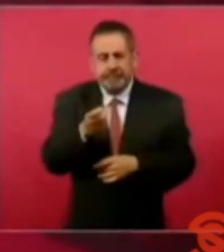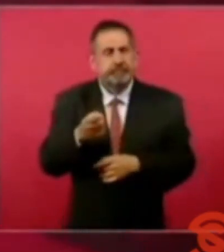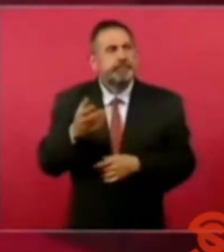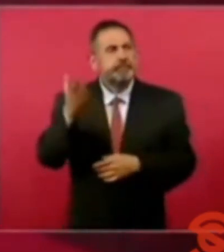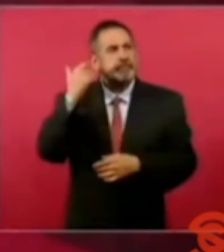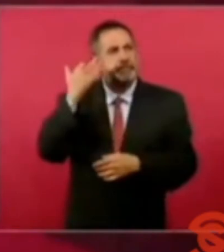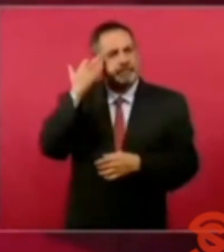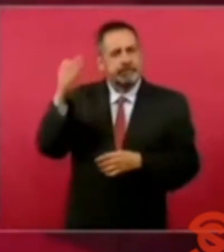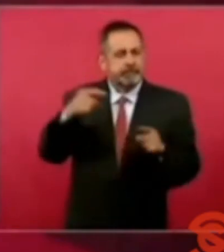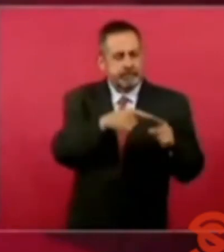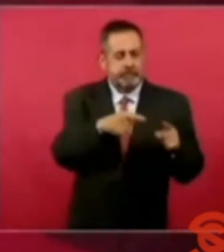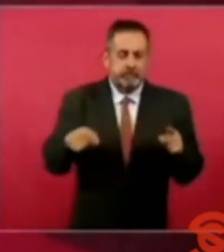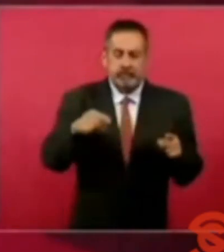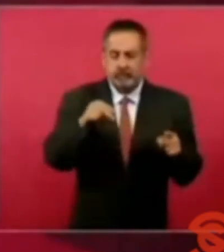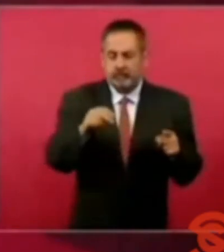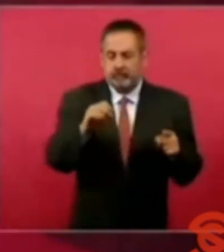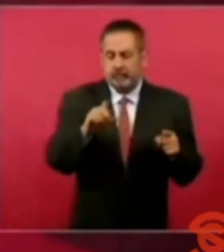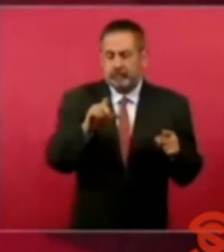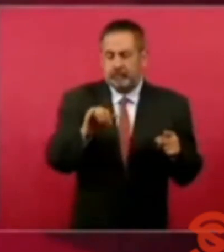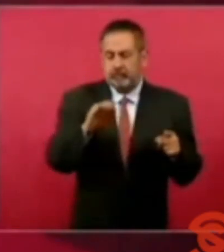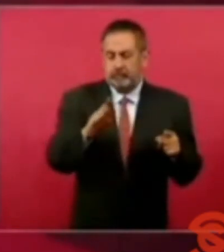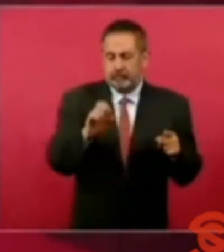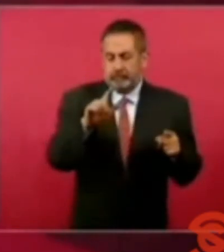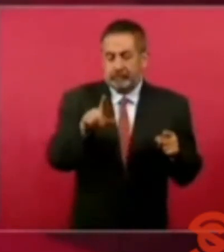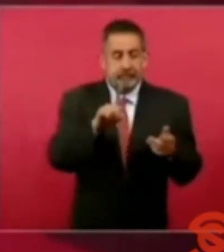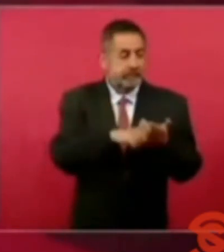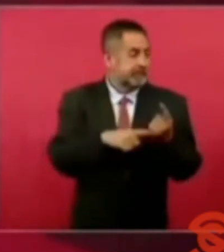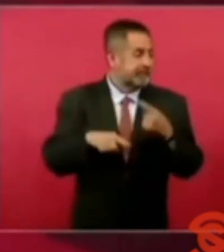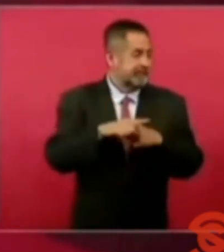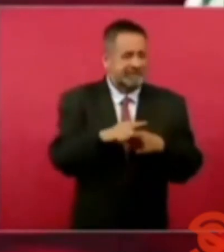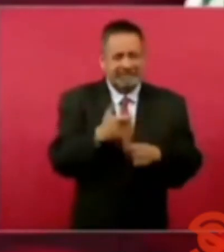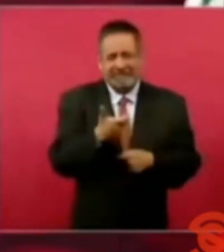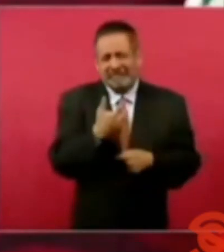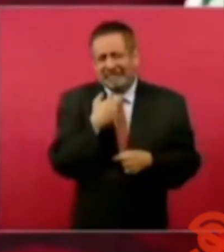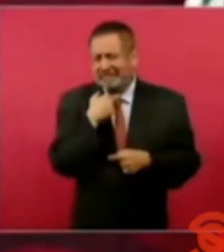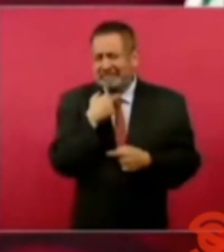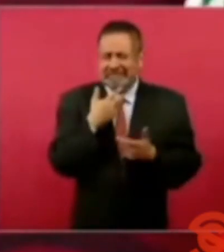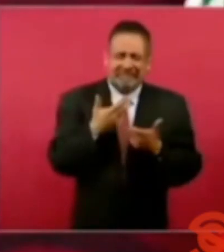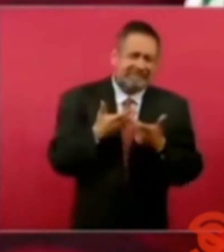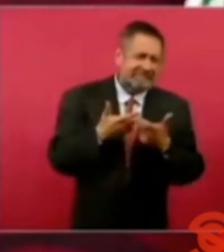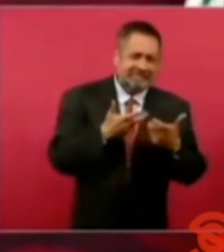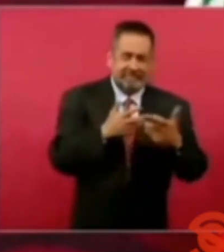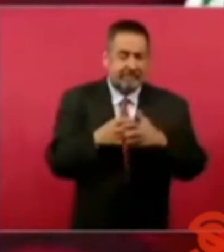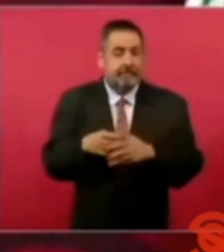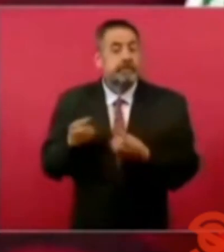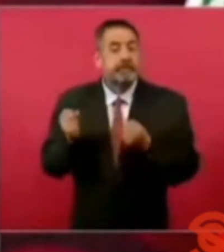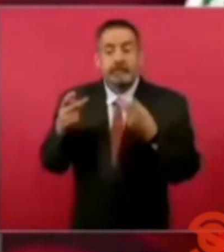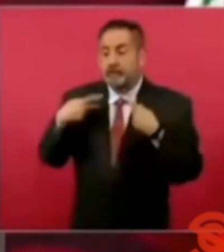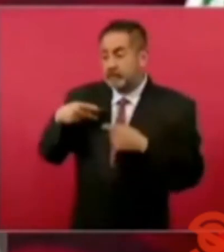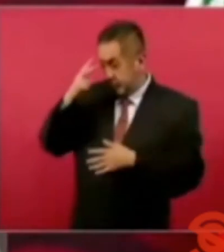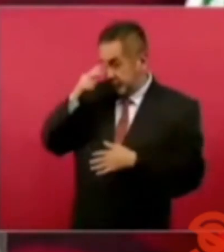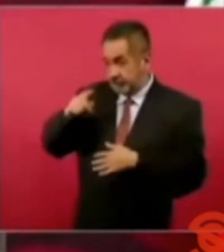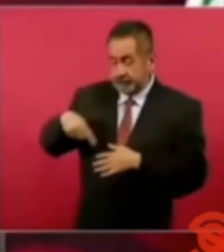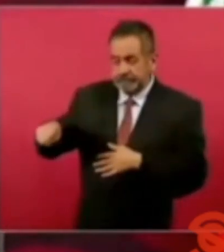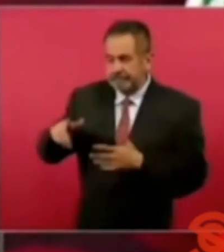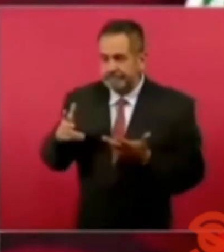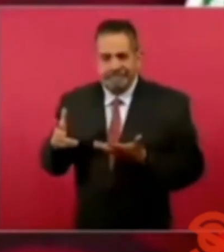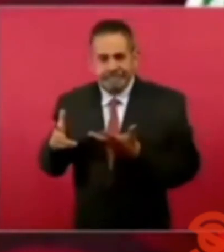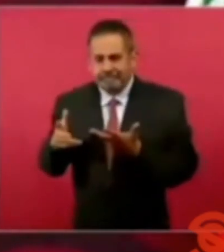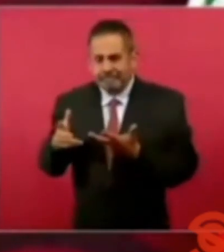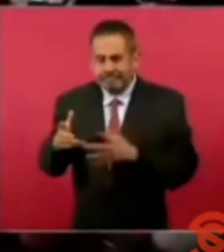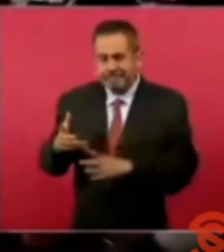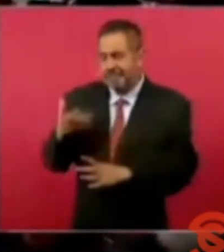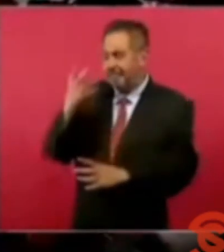del periodo neoliberal, cuando se agrava, muchos mexicanos se ven en la necesidad de abandonar el